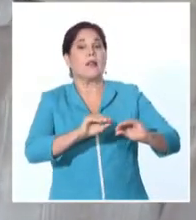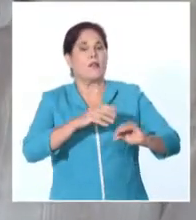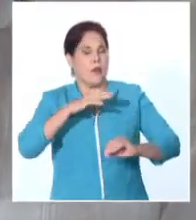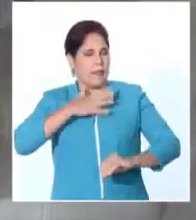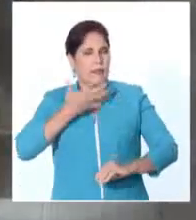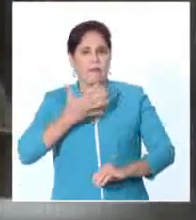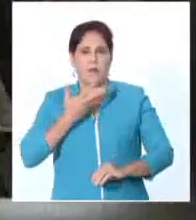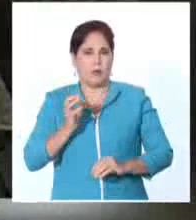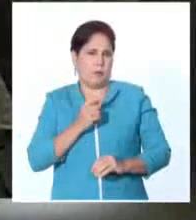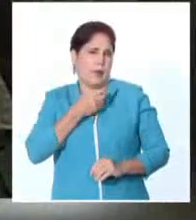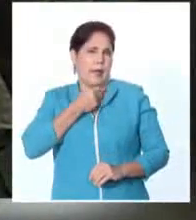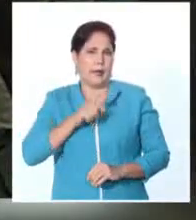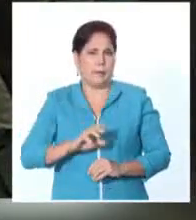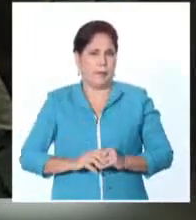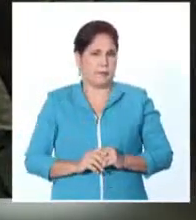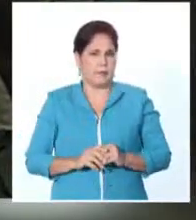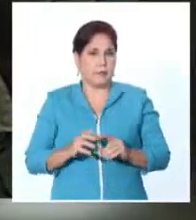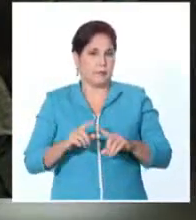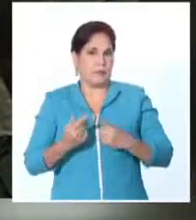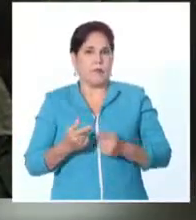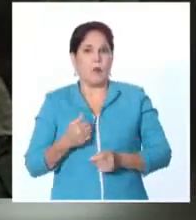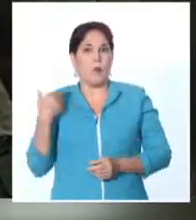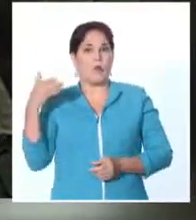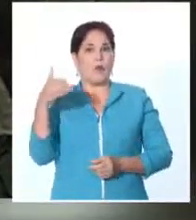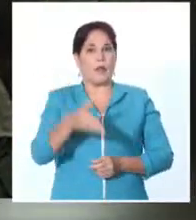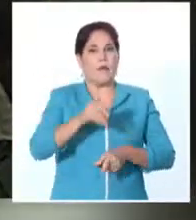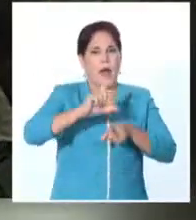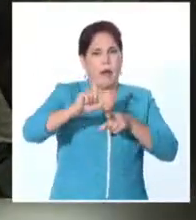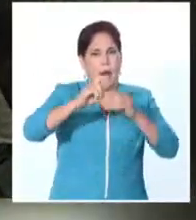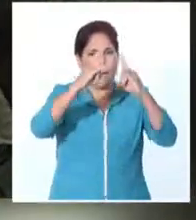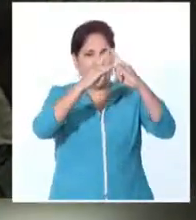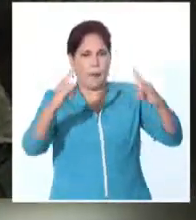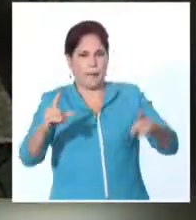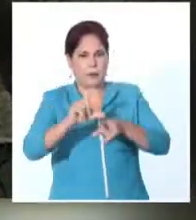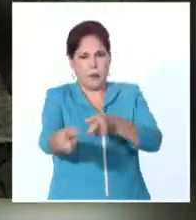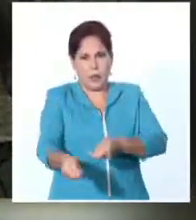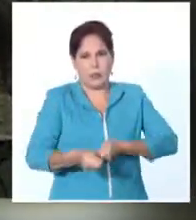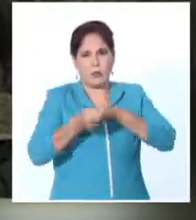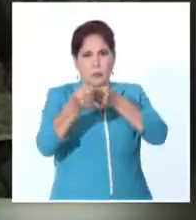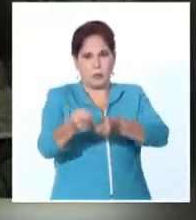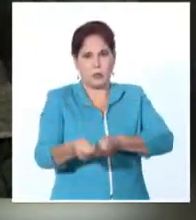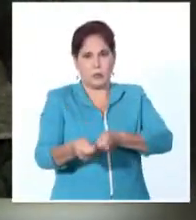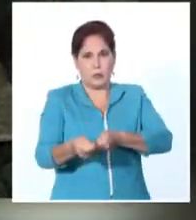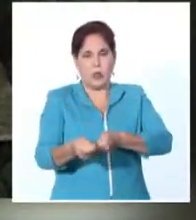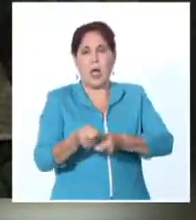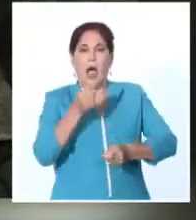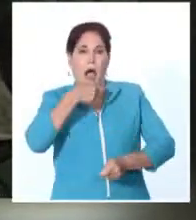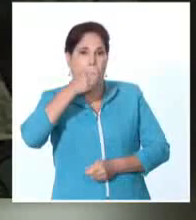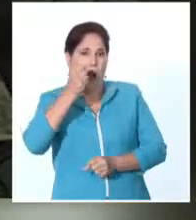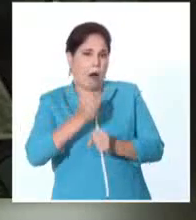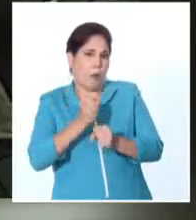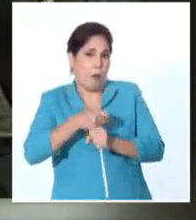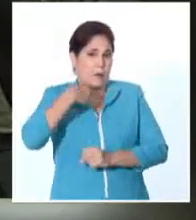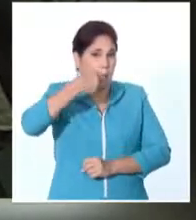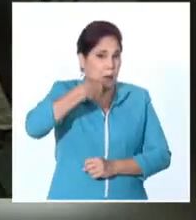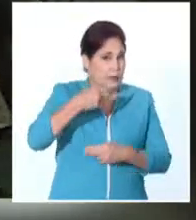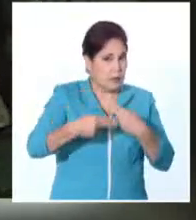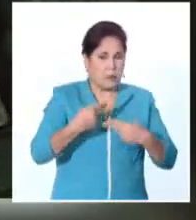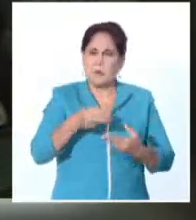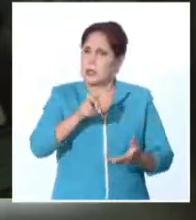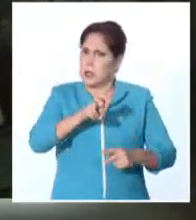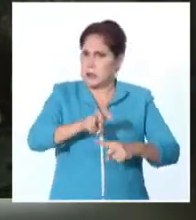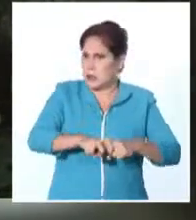Por ejemplo, ¿cómo disfrutaba él cuando iba a los campamentos agrícolas a comer con los trabajadores? Se